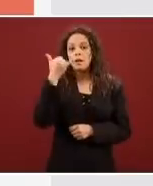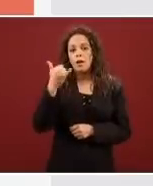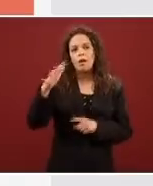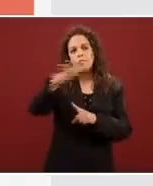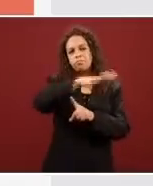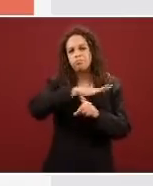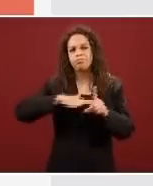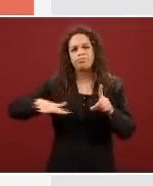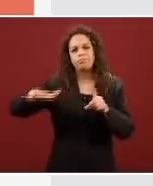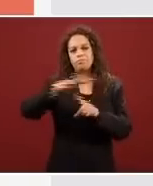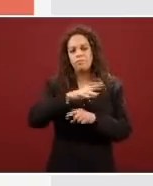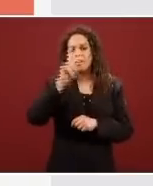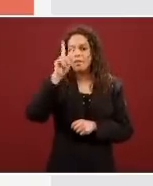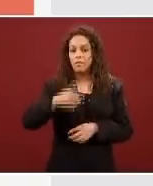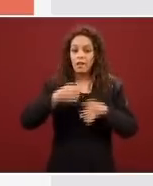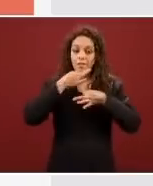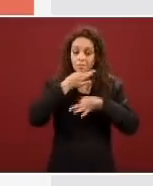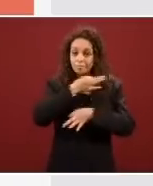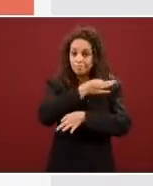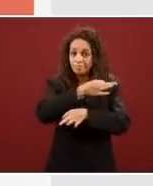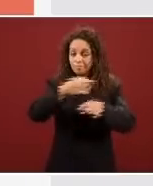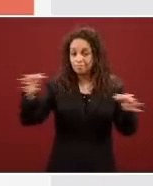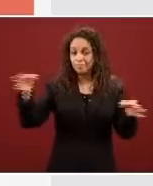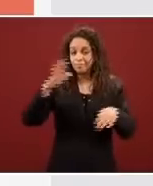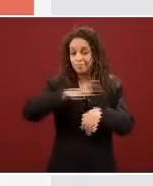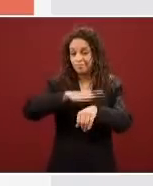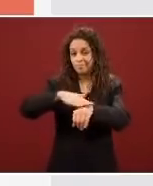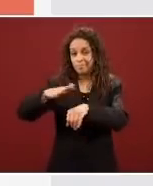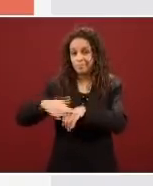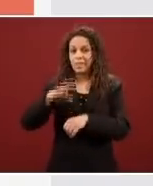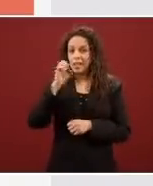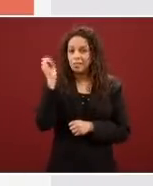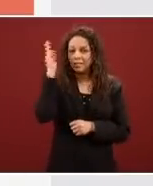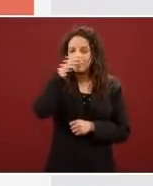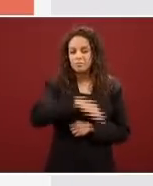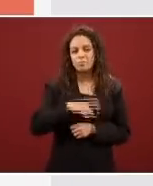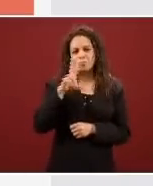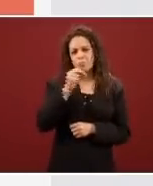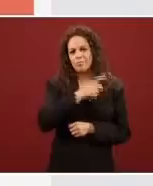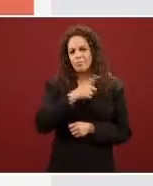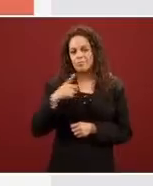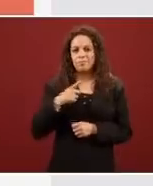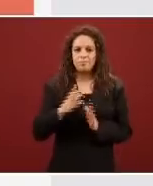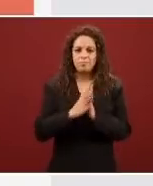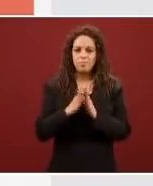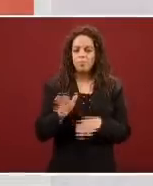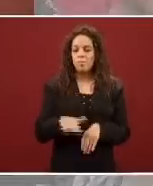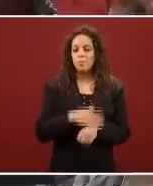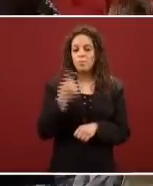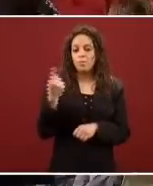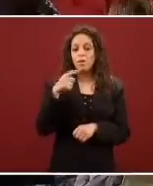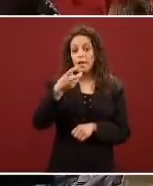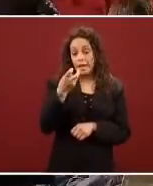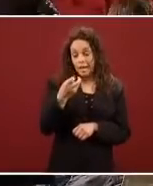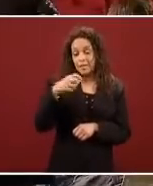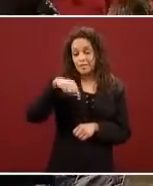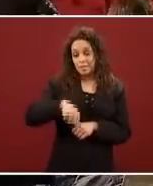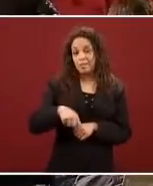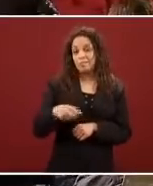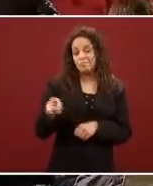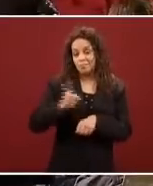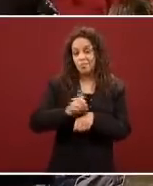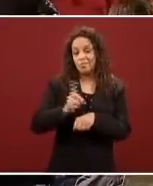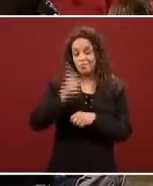noticias falsas. De verdad, esas provocan mala información, y por eso estamos aquí todos los días a las 7 de la